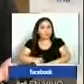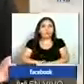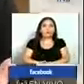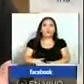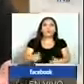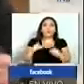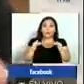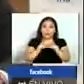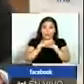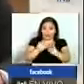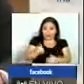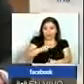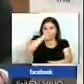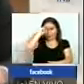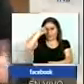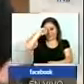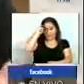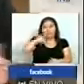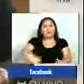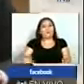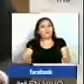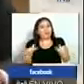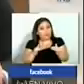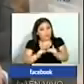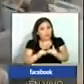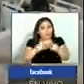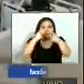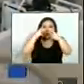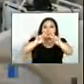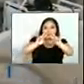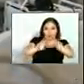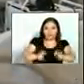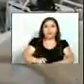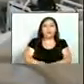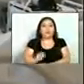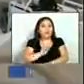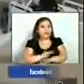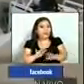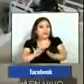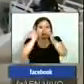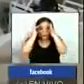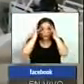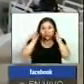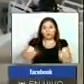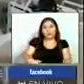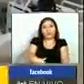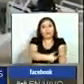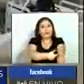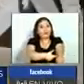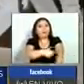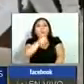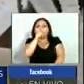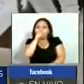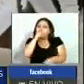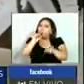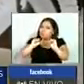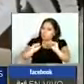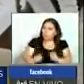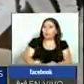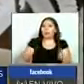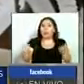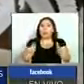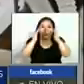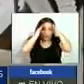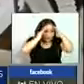tanto médicos, tanto diagnósticos como médicos. Con esta decisión, los hospitales privados también tendrán la posibilidad